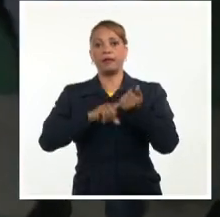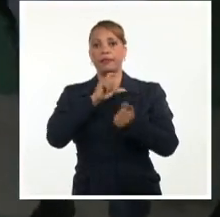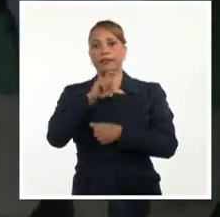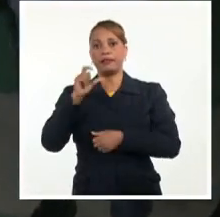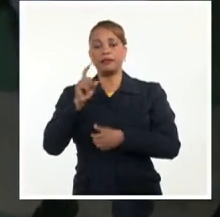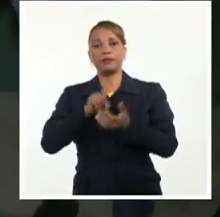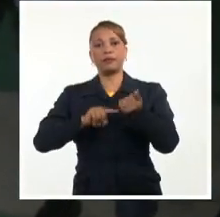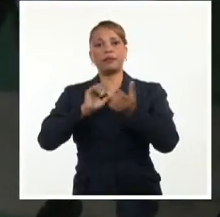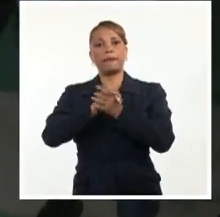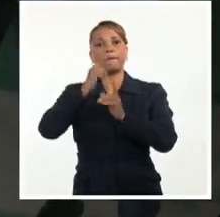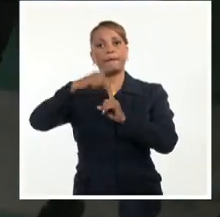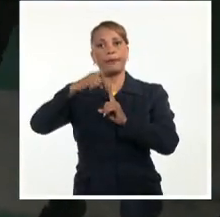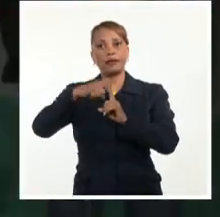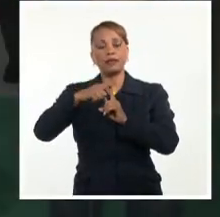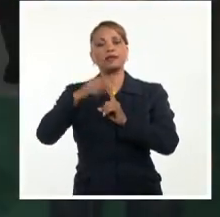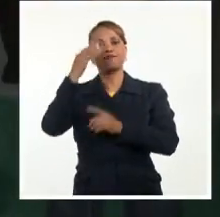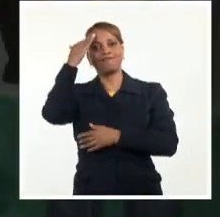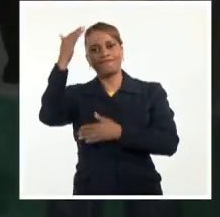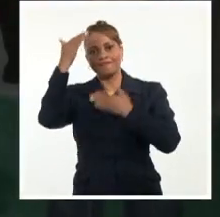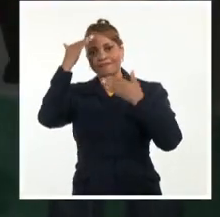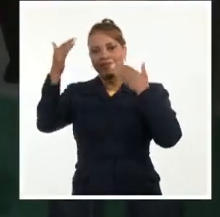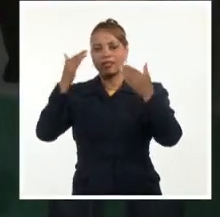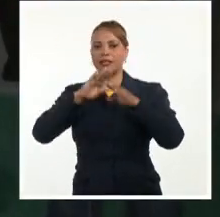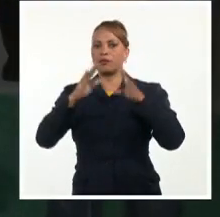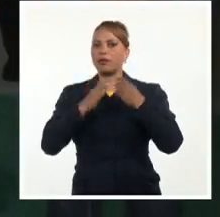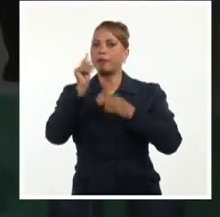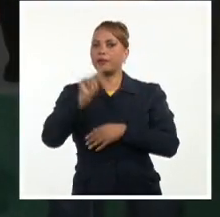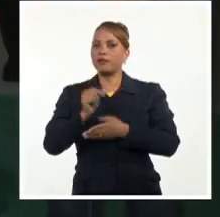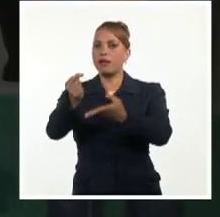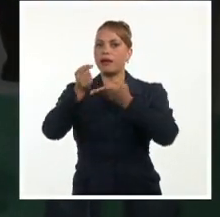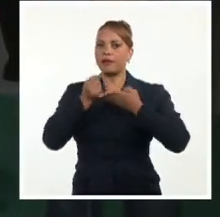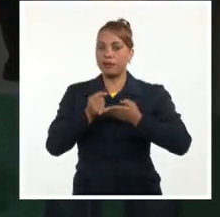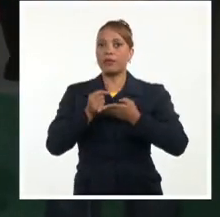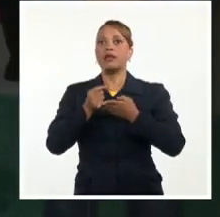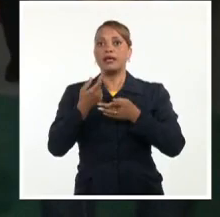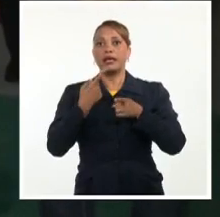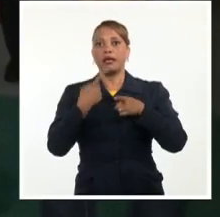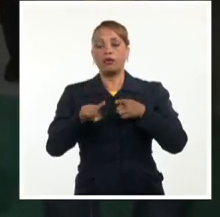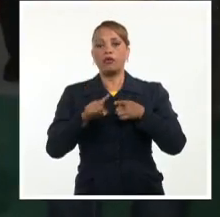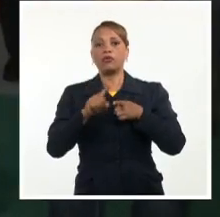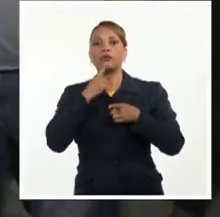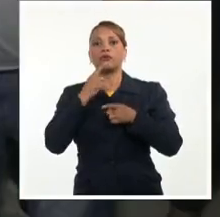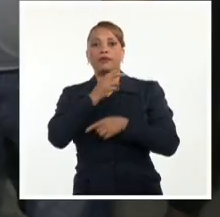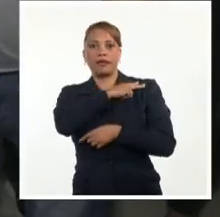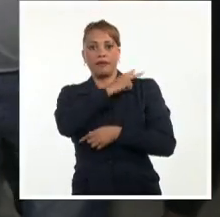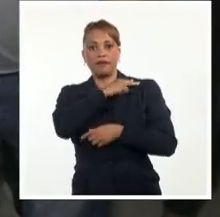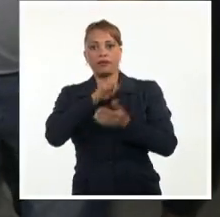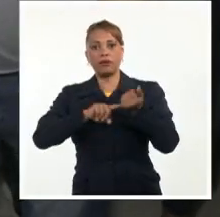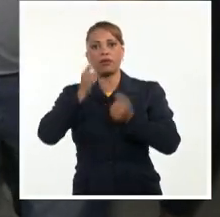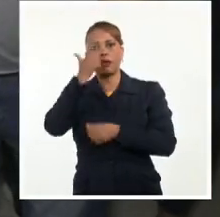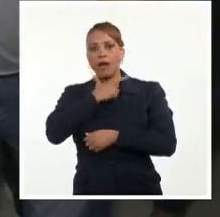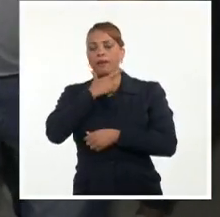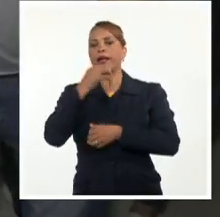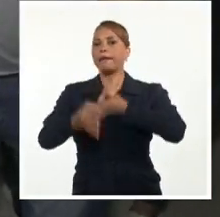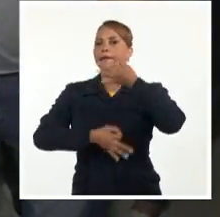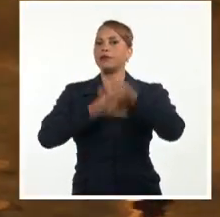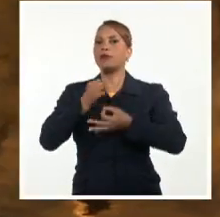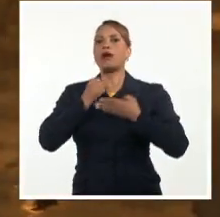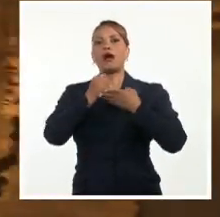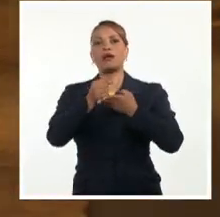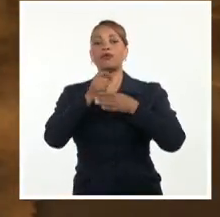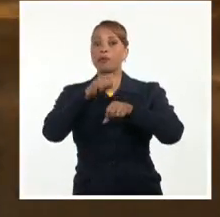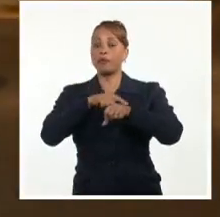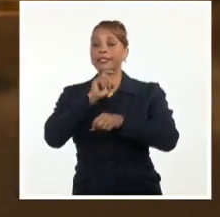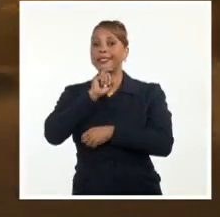agradecido por videollamada el resto solidario en tanto su homólogo avileño iván izquierdo de alonso recalcó que le ayudará en tiempos